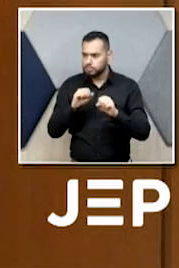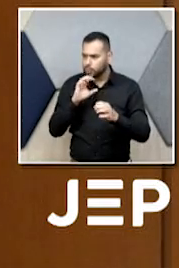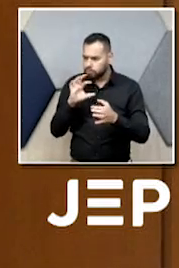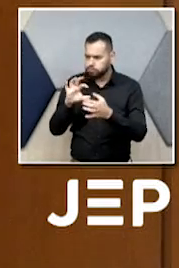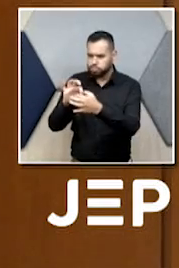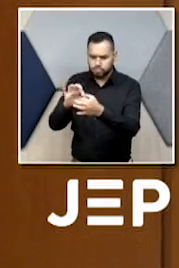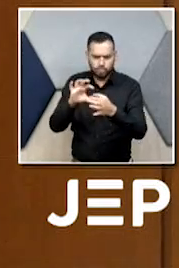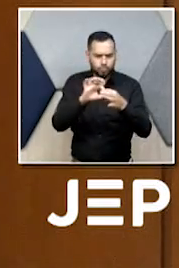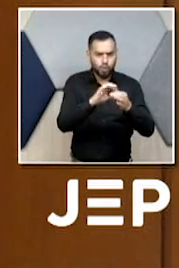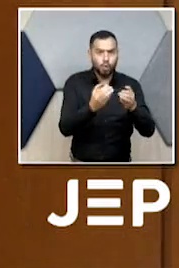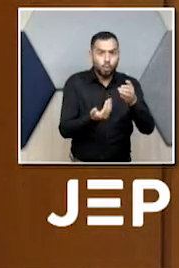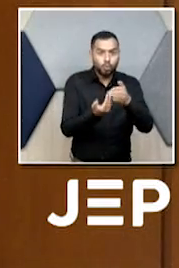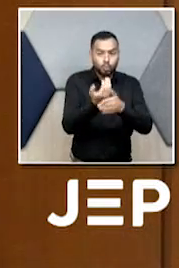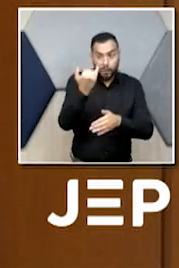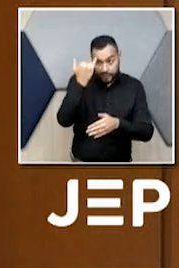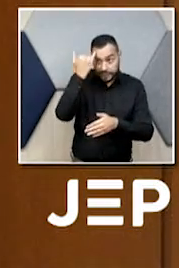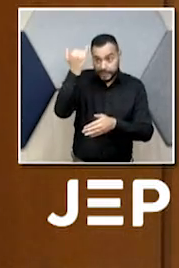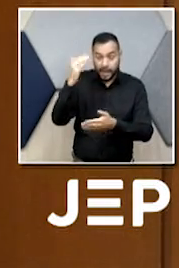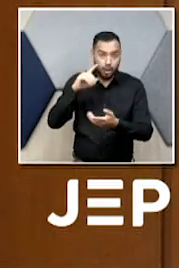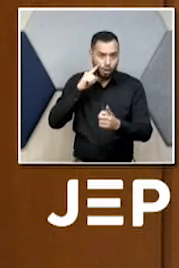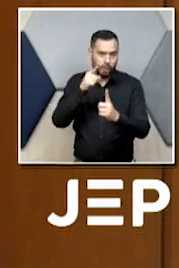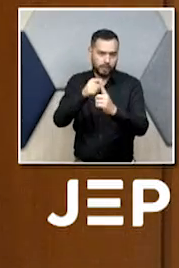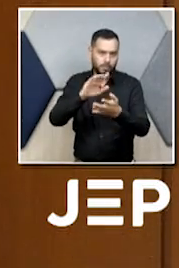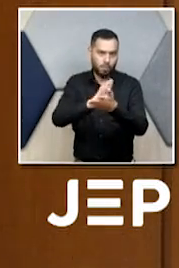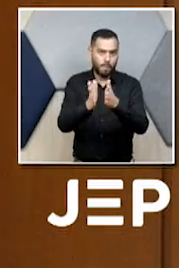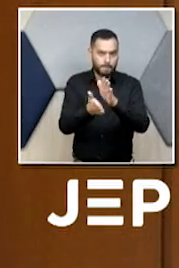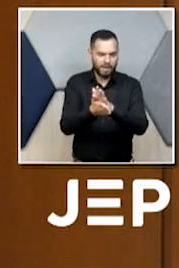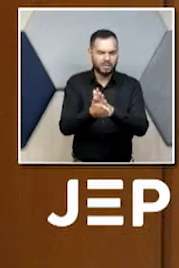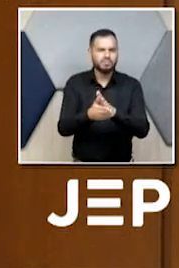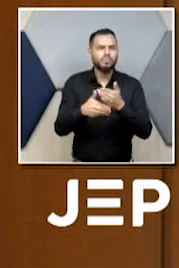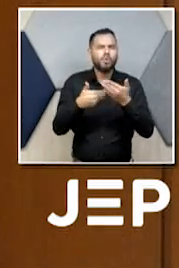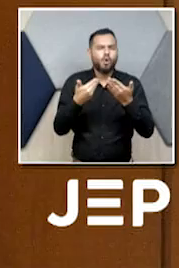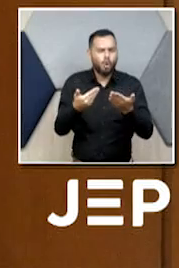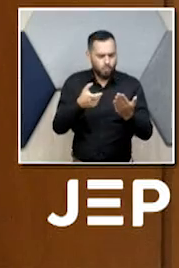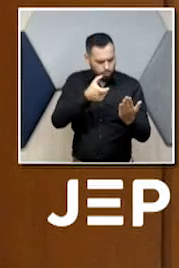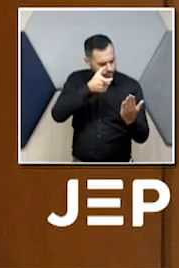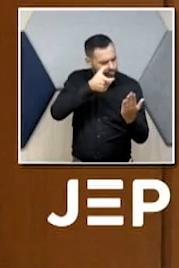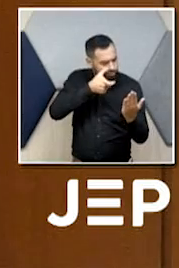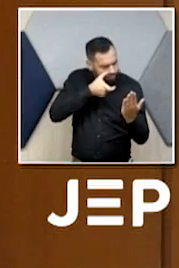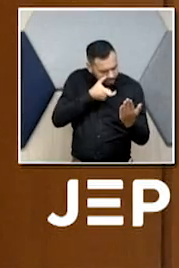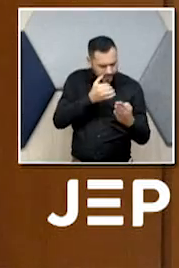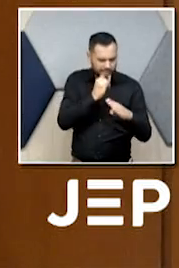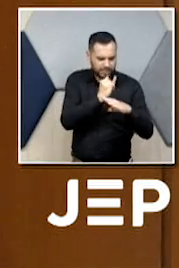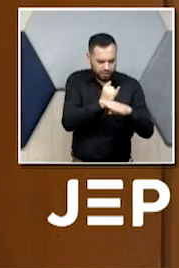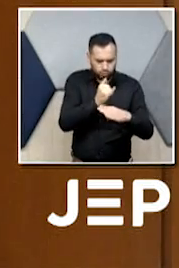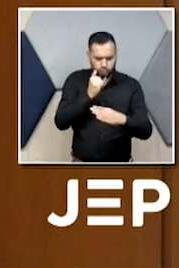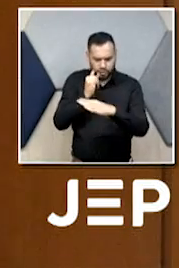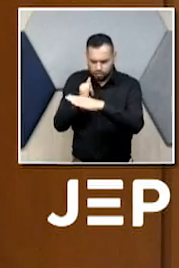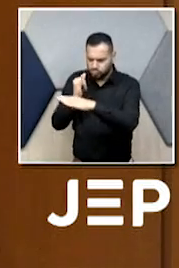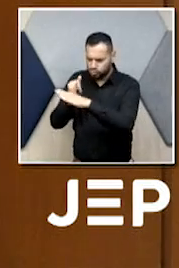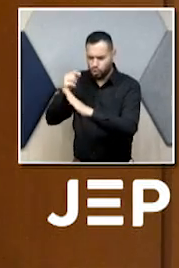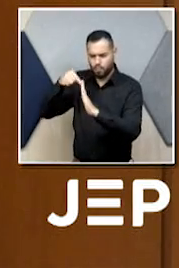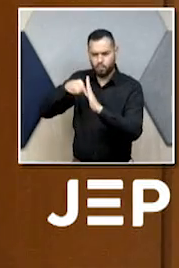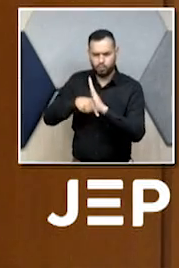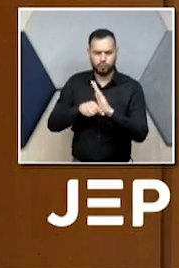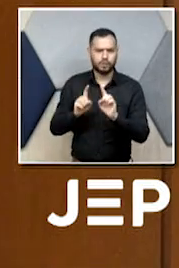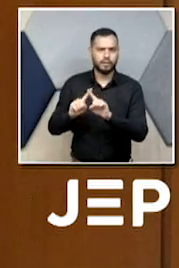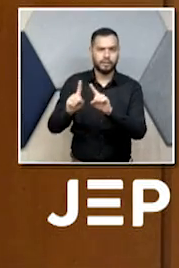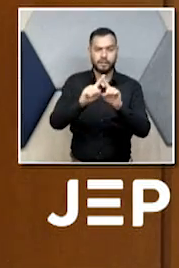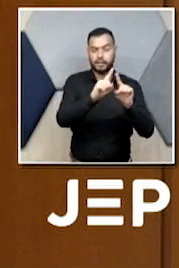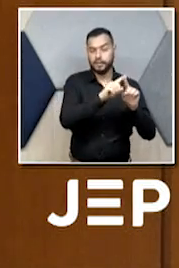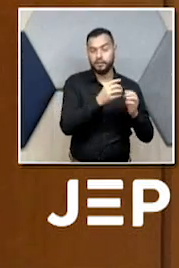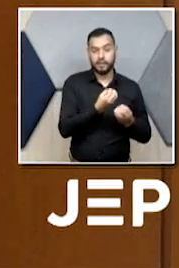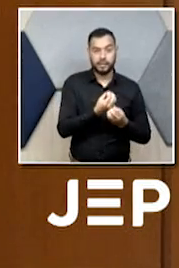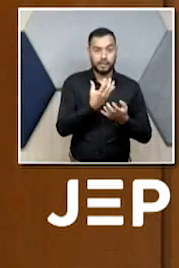de paz, pero a través de una revisión institucional profunda de las estructuras, del